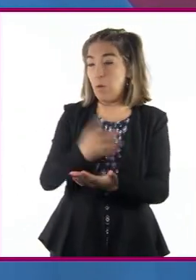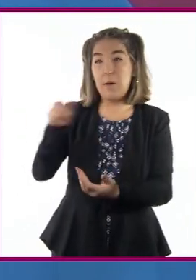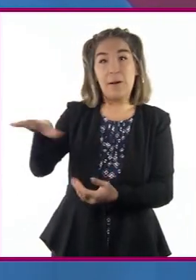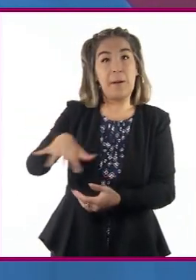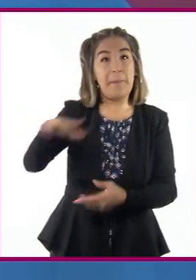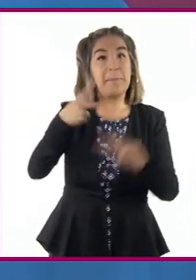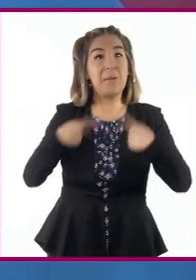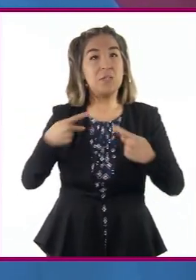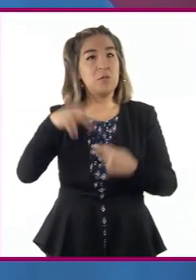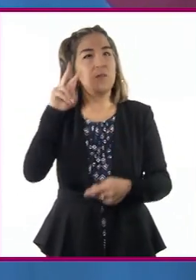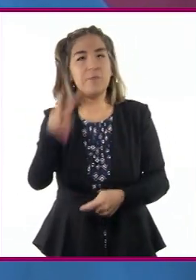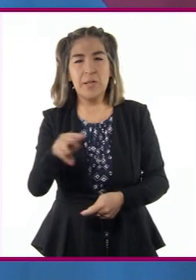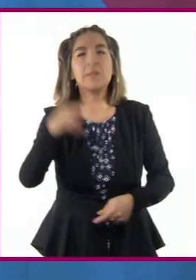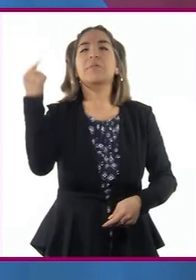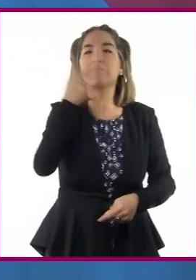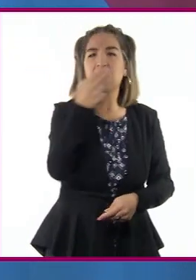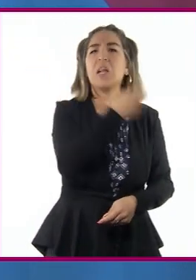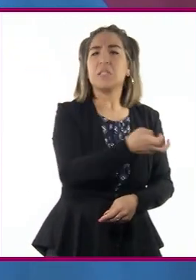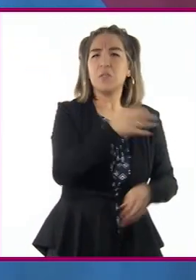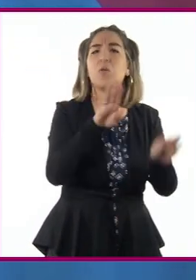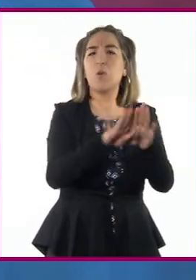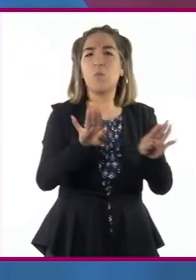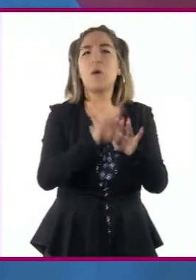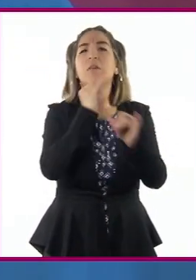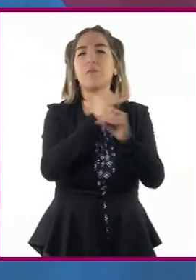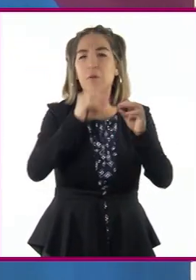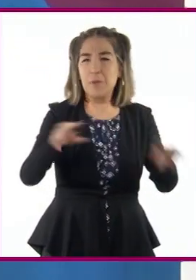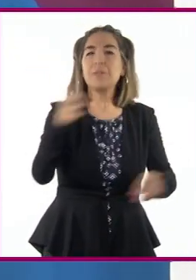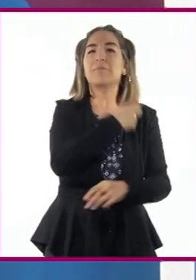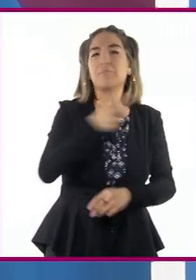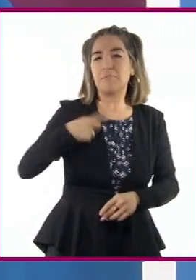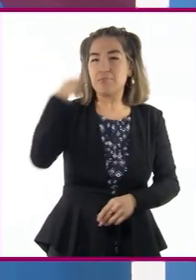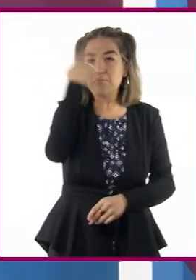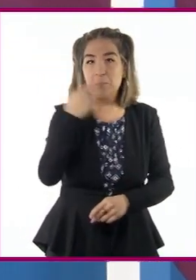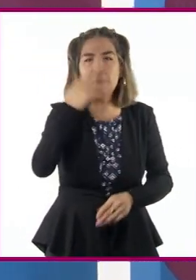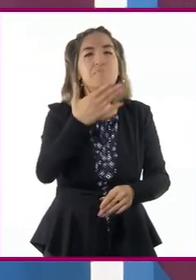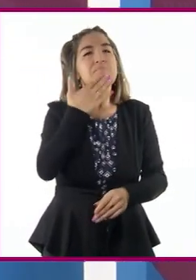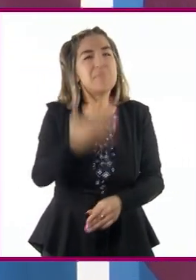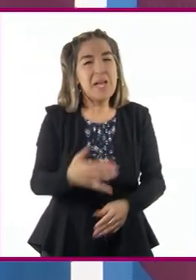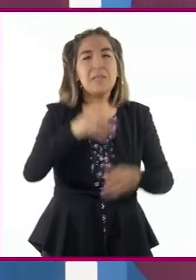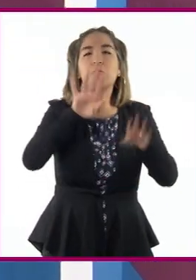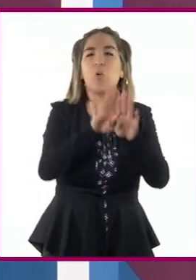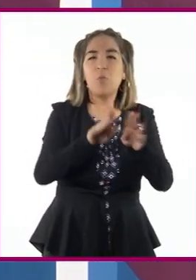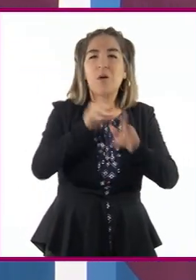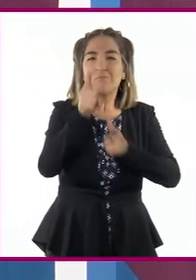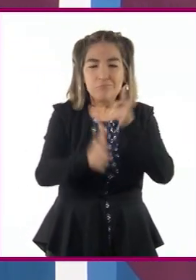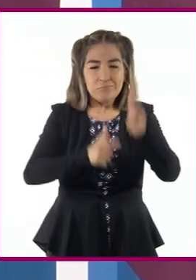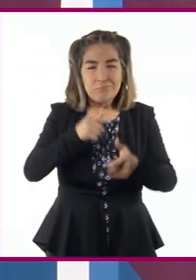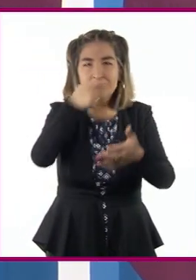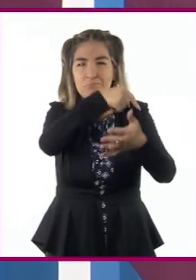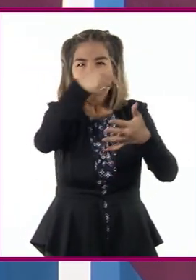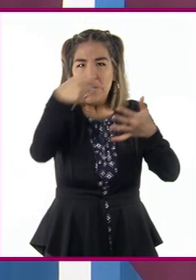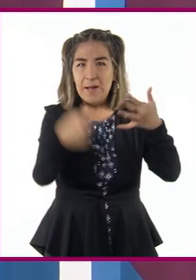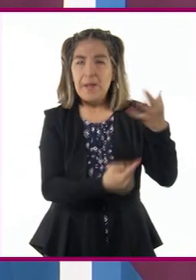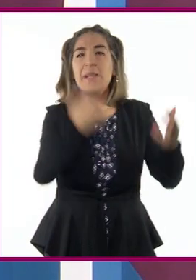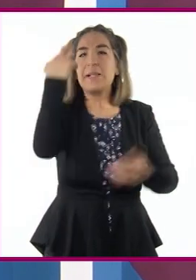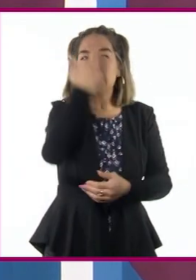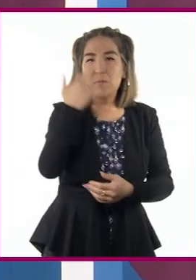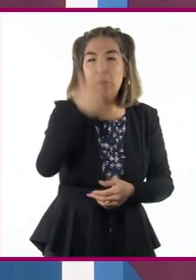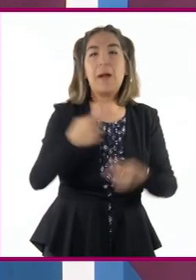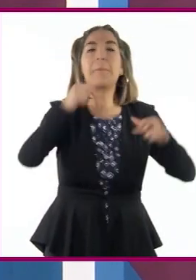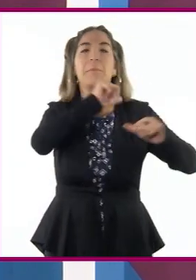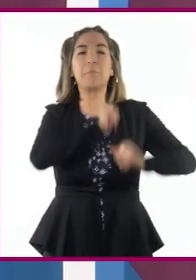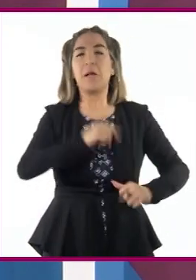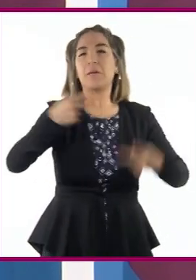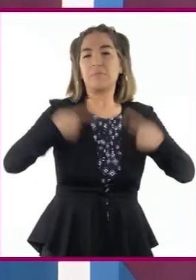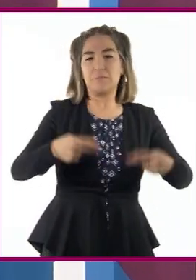Es necesario que esa información sea revisada de manera detallada. Esta función está a cargo de la Auditoría